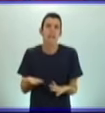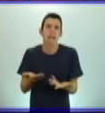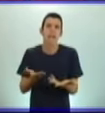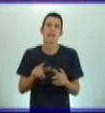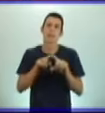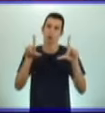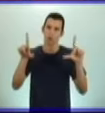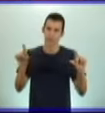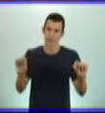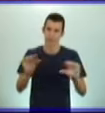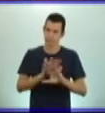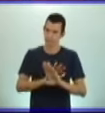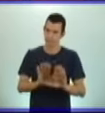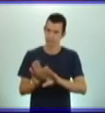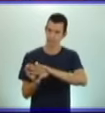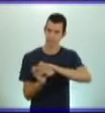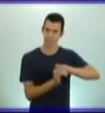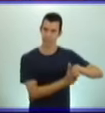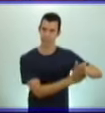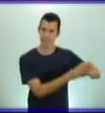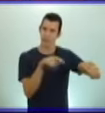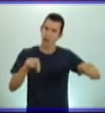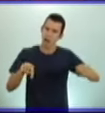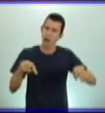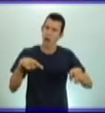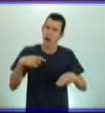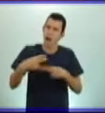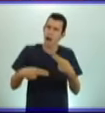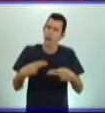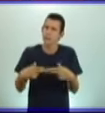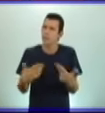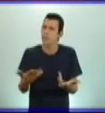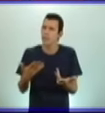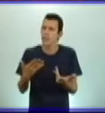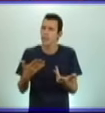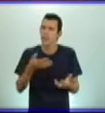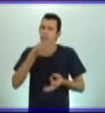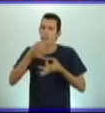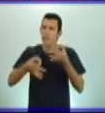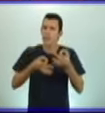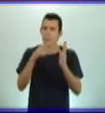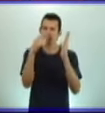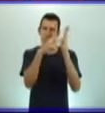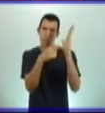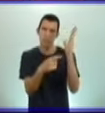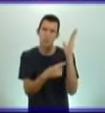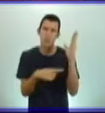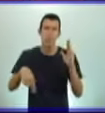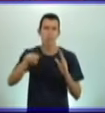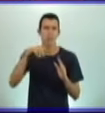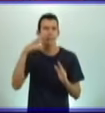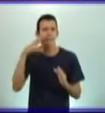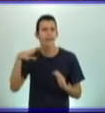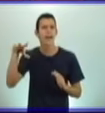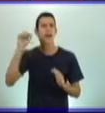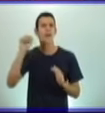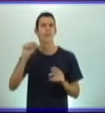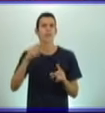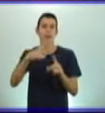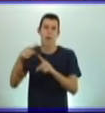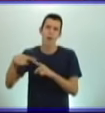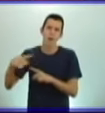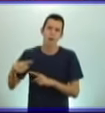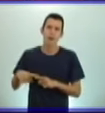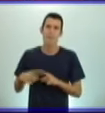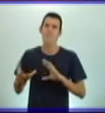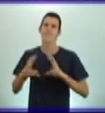referencia a algunos aspectos y algunas funciones que les va a servir para poder trabajar con el resto de las